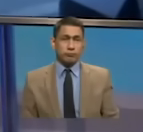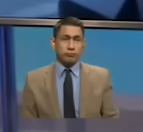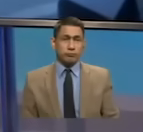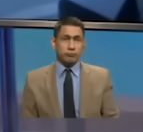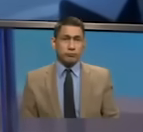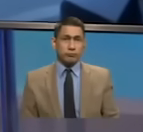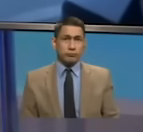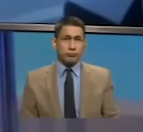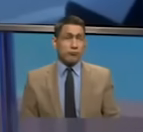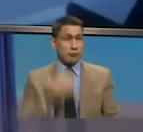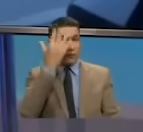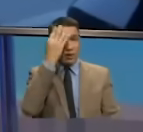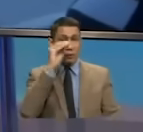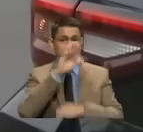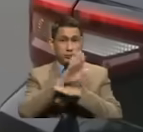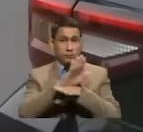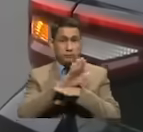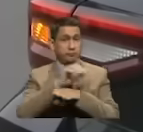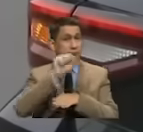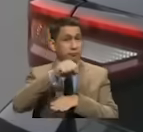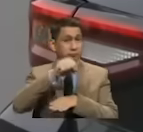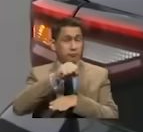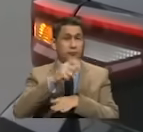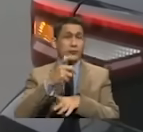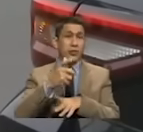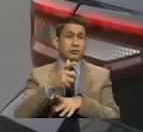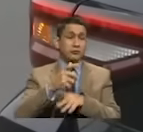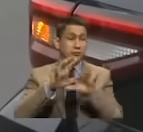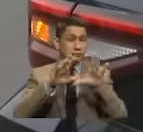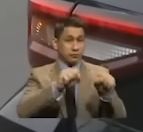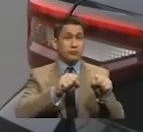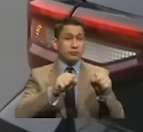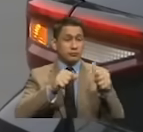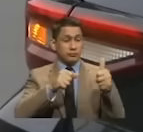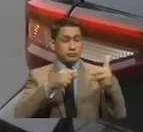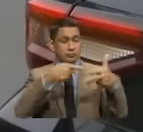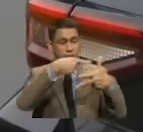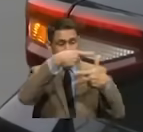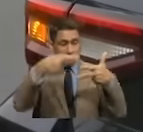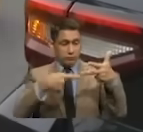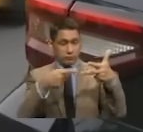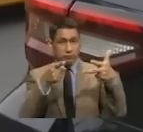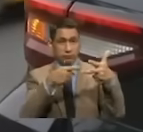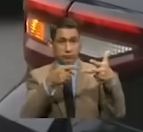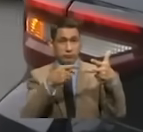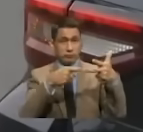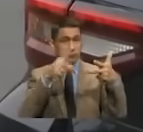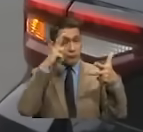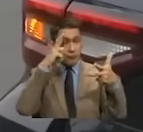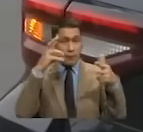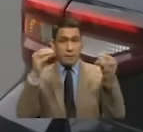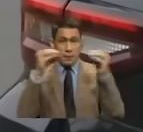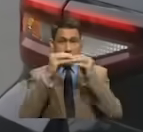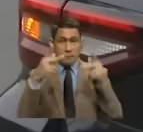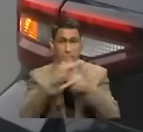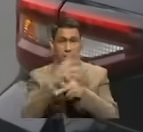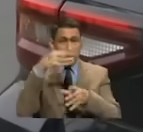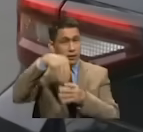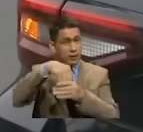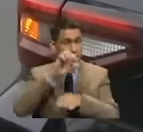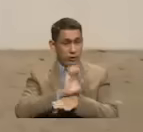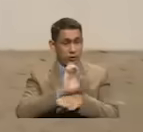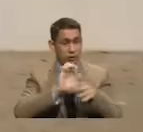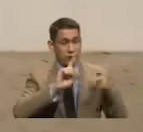Compañeros, ¿cómo están? Muy buenas tardes. Así es, se ha realizado la captura de la tercera persona más buscada a nivel nacional por el presunto delito